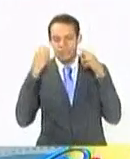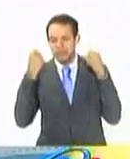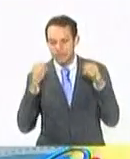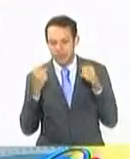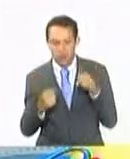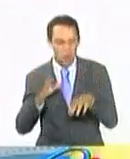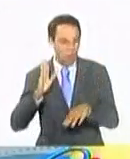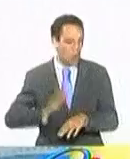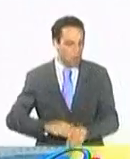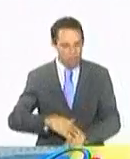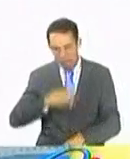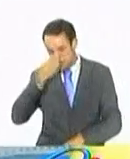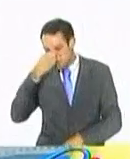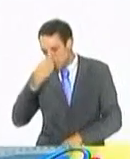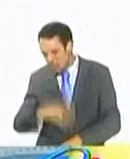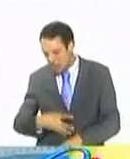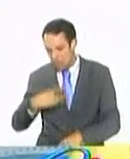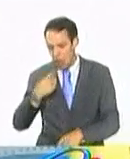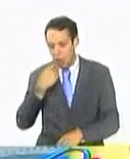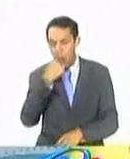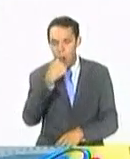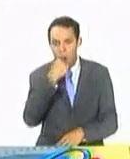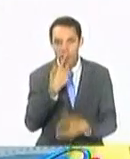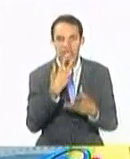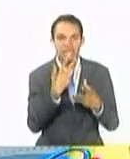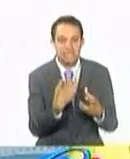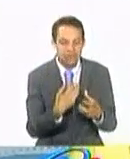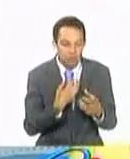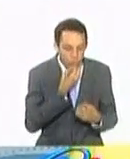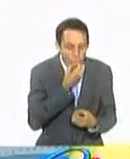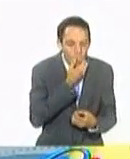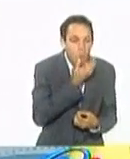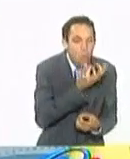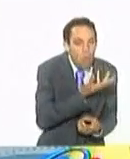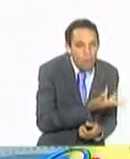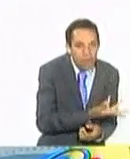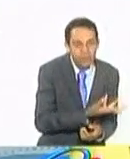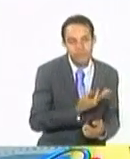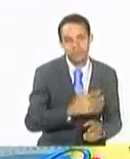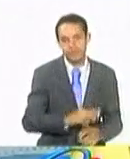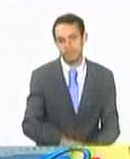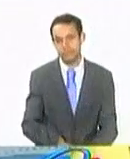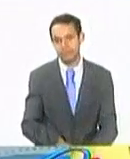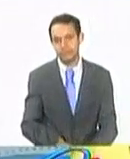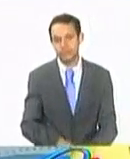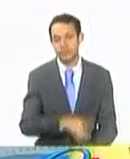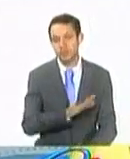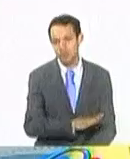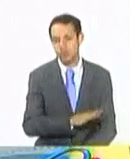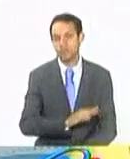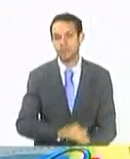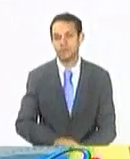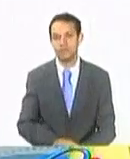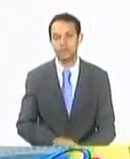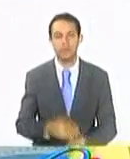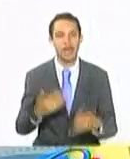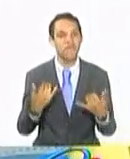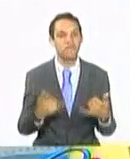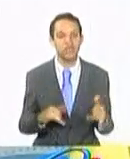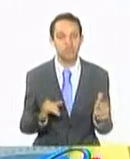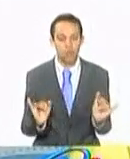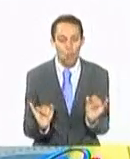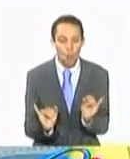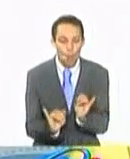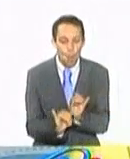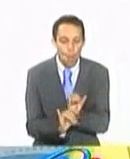tanto y el temor a engordar buscan diferentes mecanismos para vomitar terminando con cuadros